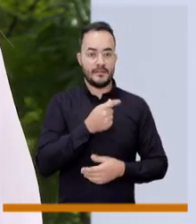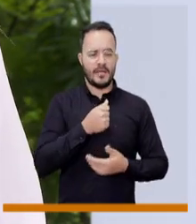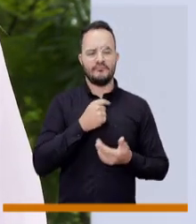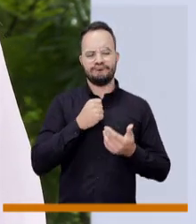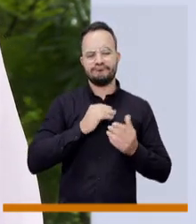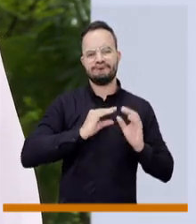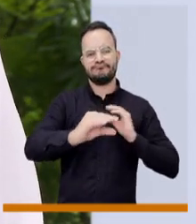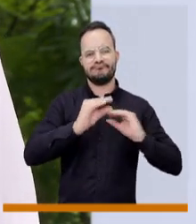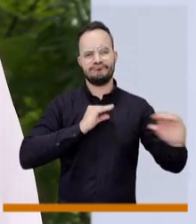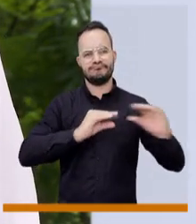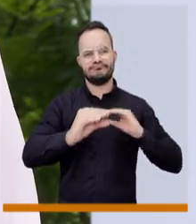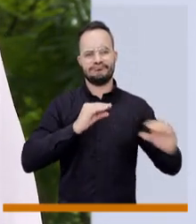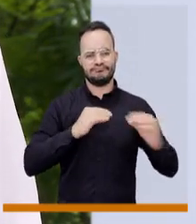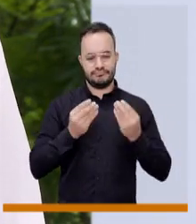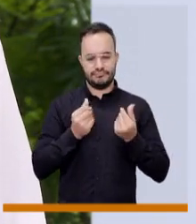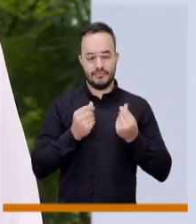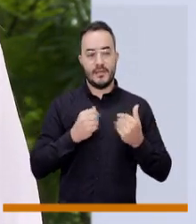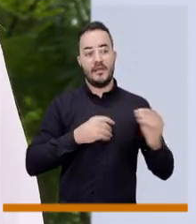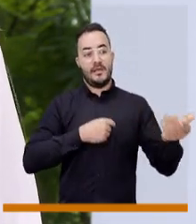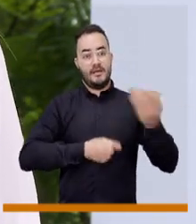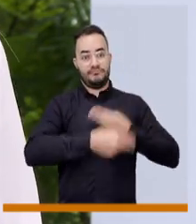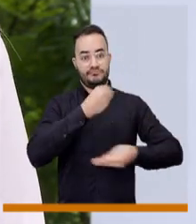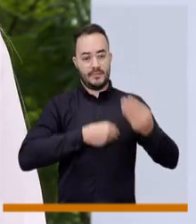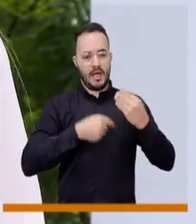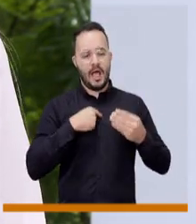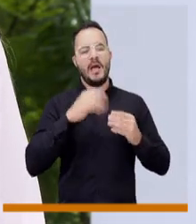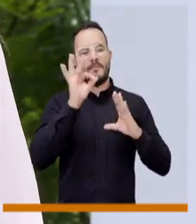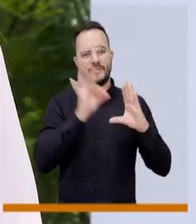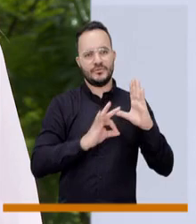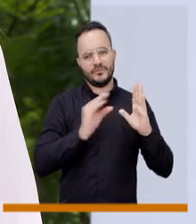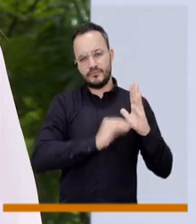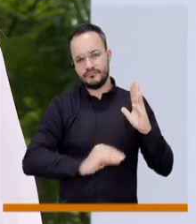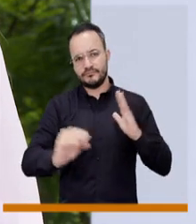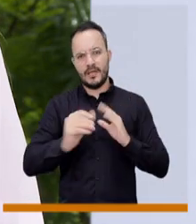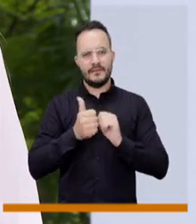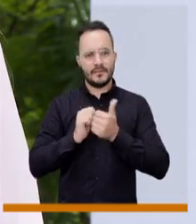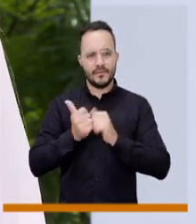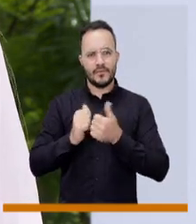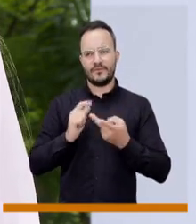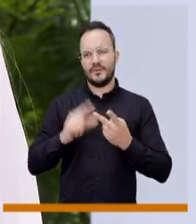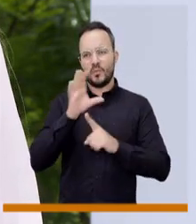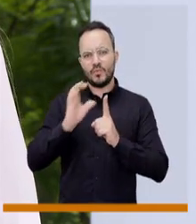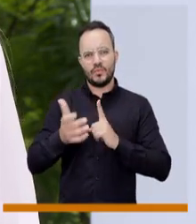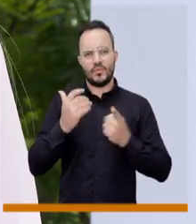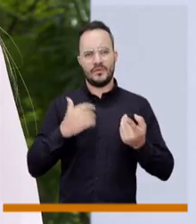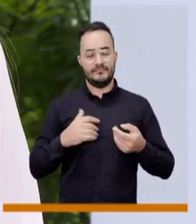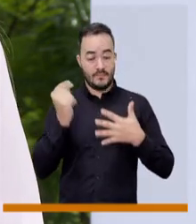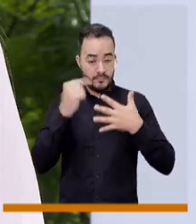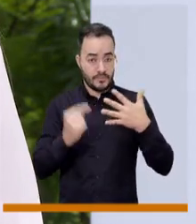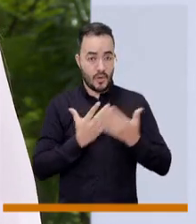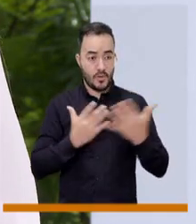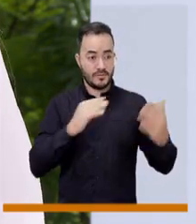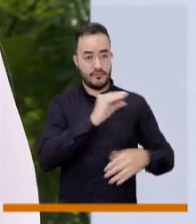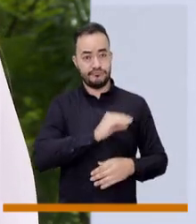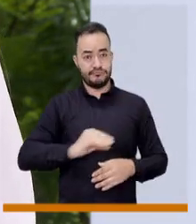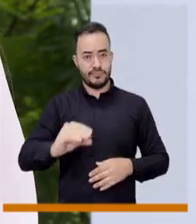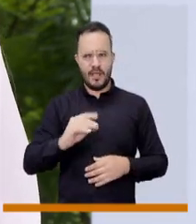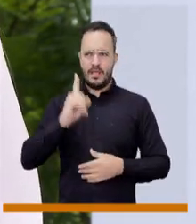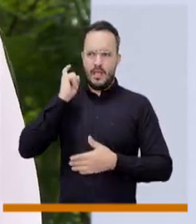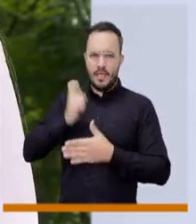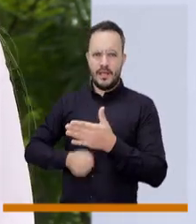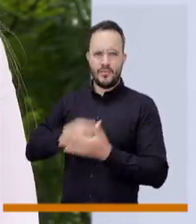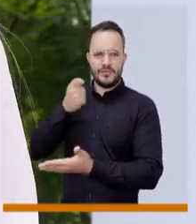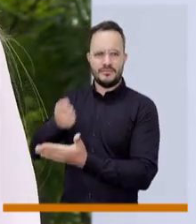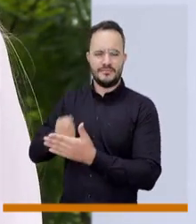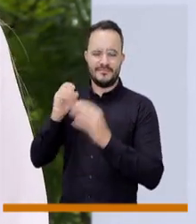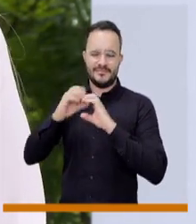los excedentes de ellos van invertidos a temas culturales, a temas de deporte, a hacer inversión social. Entonces es una forma